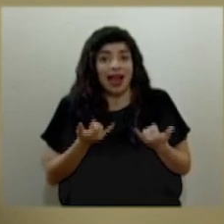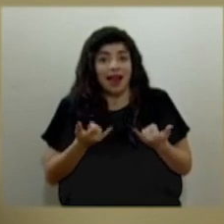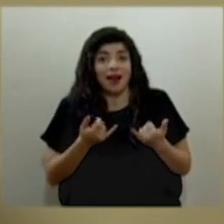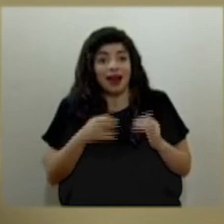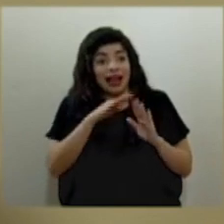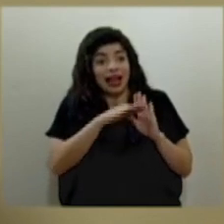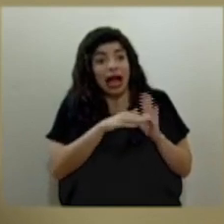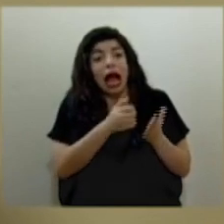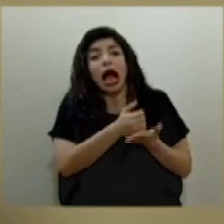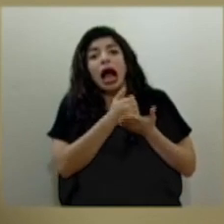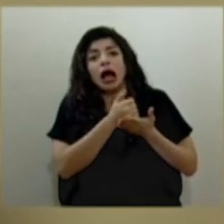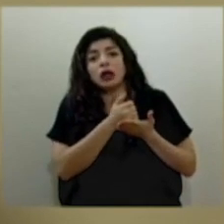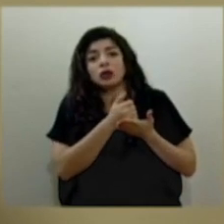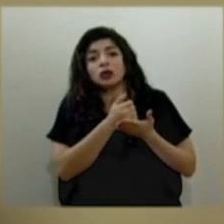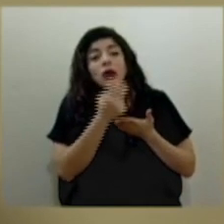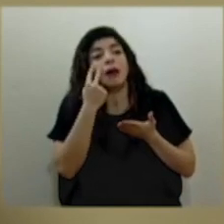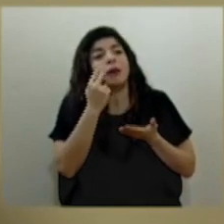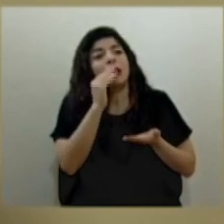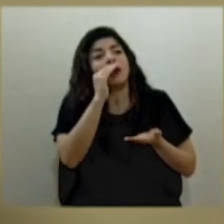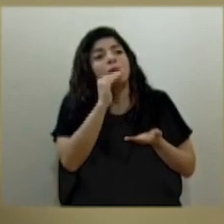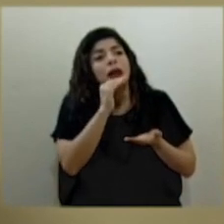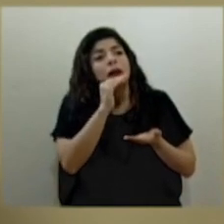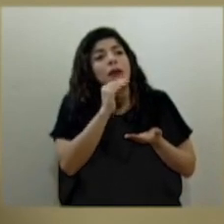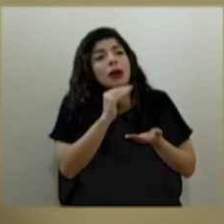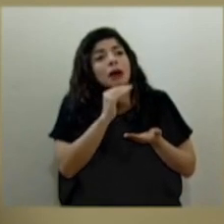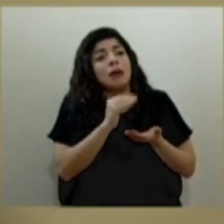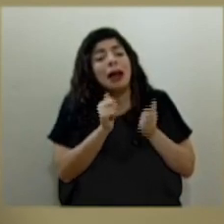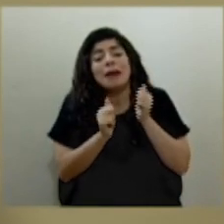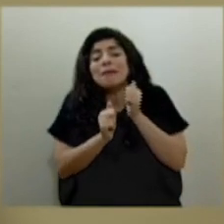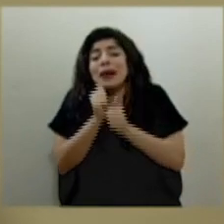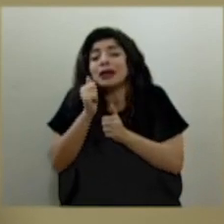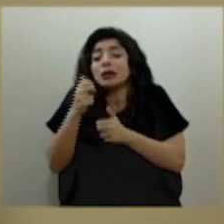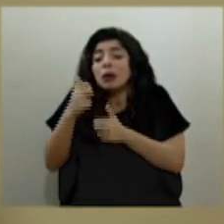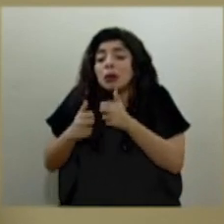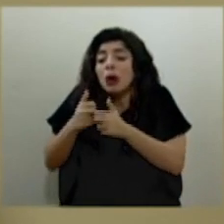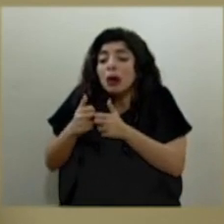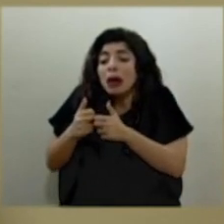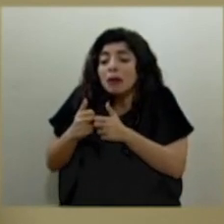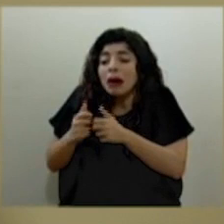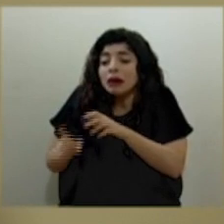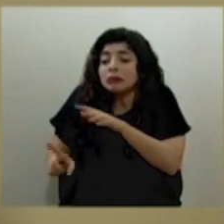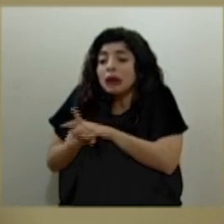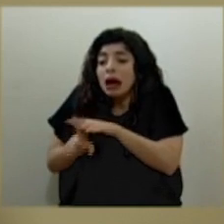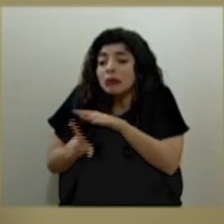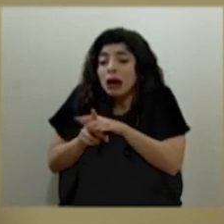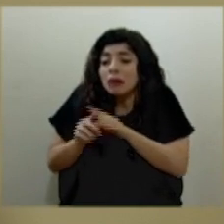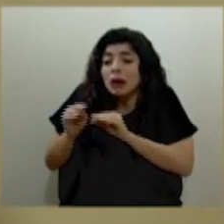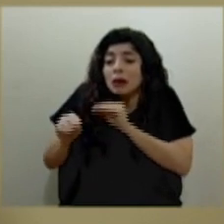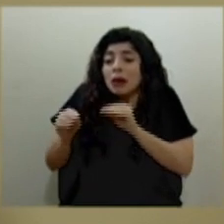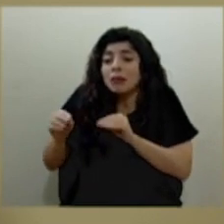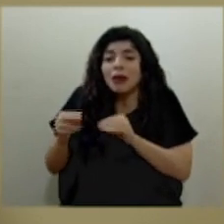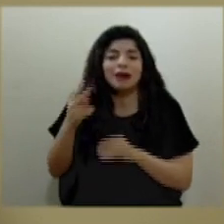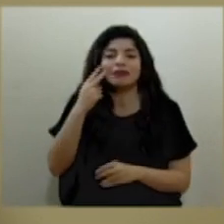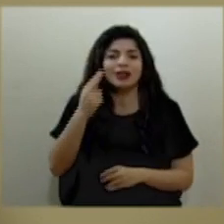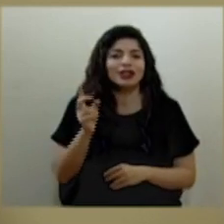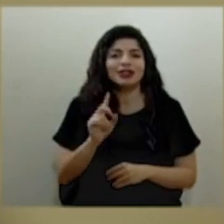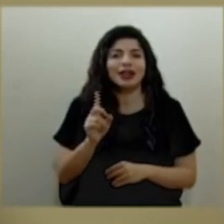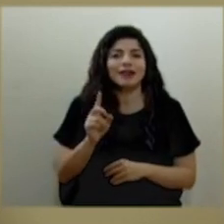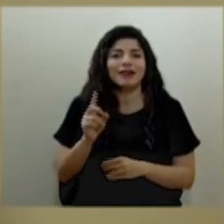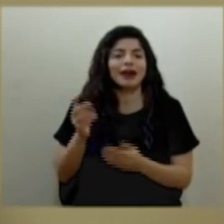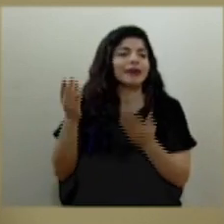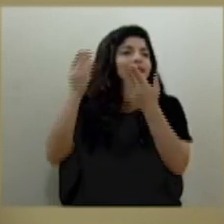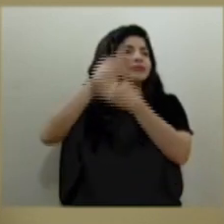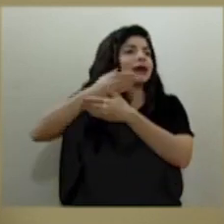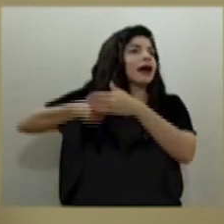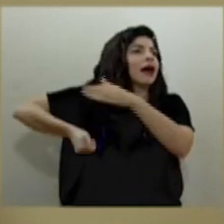haciendo minimiza lo que es visible, pero hay la mayoría de las situaciones que pueden darse en donde se favorecen contagios no son visibles, son dentro